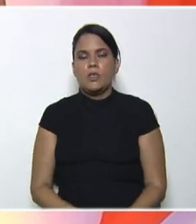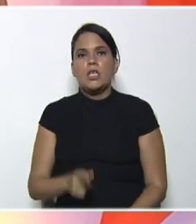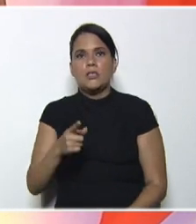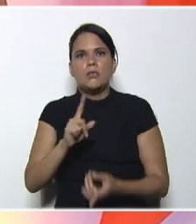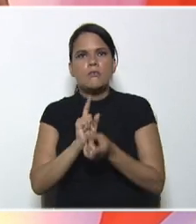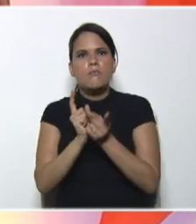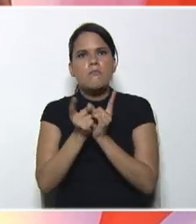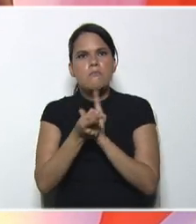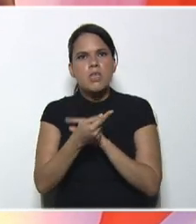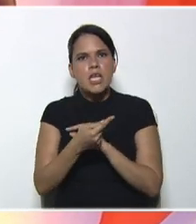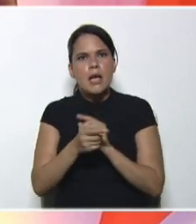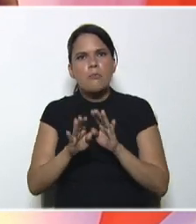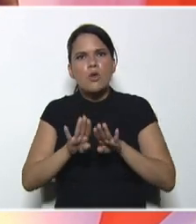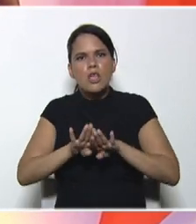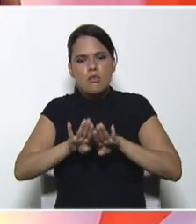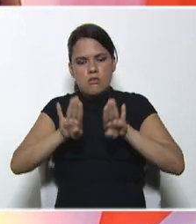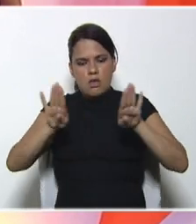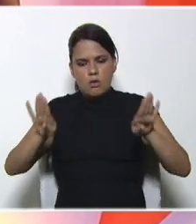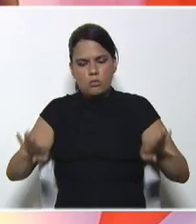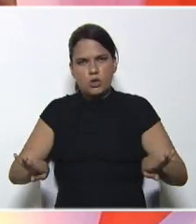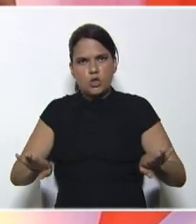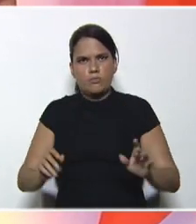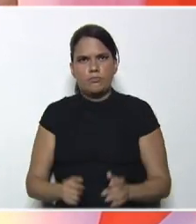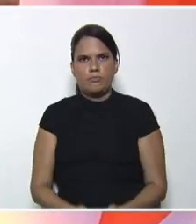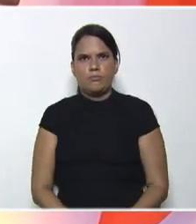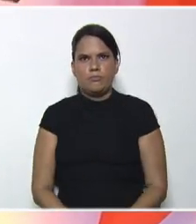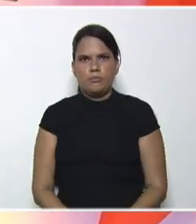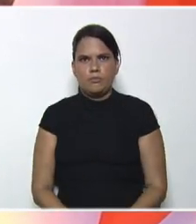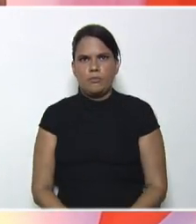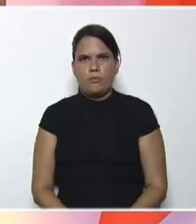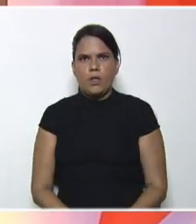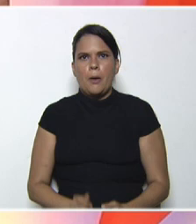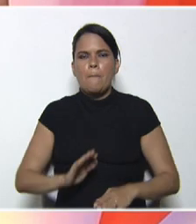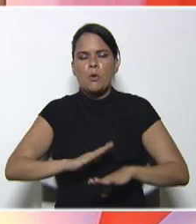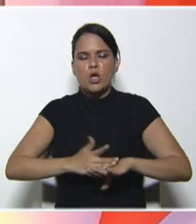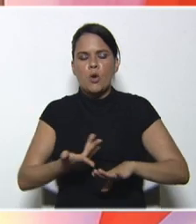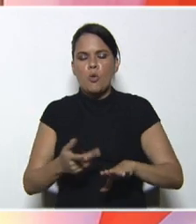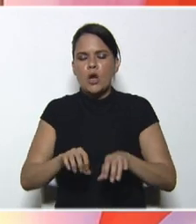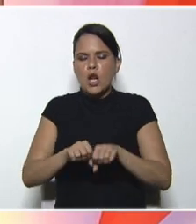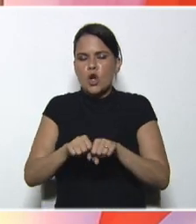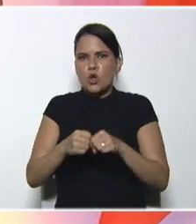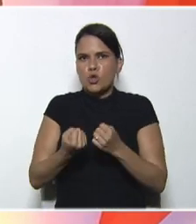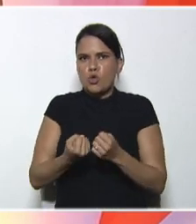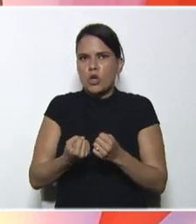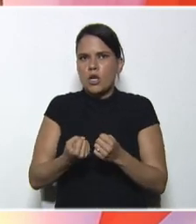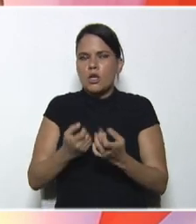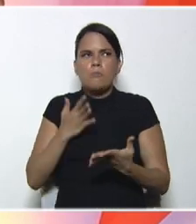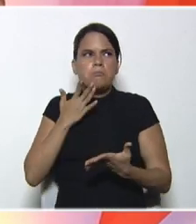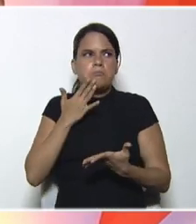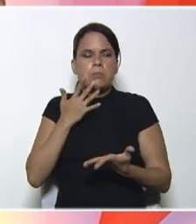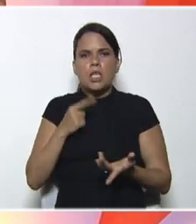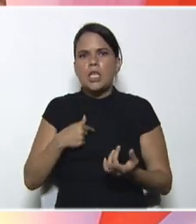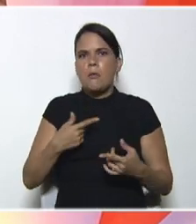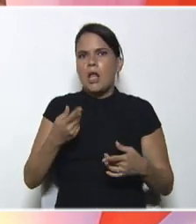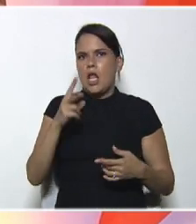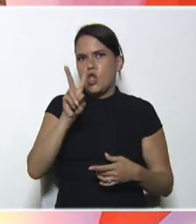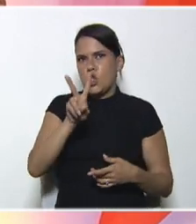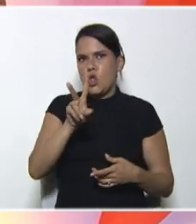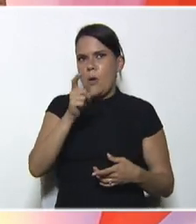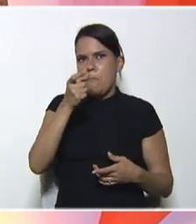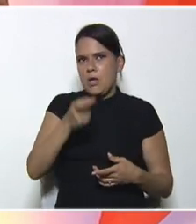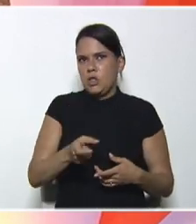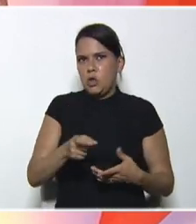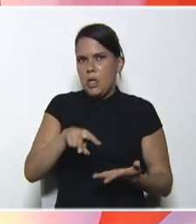reacción de descomposición, porque hubo una ruptura. Estaba la pareja bailando, que teníamos en la